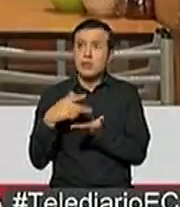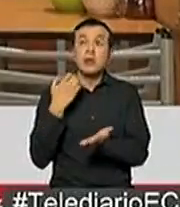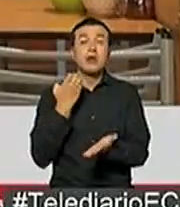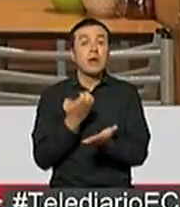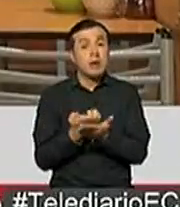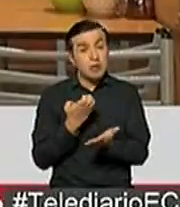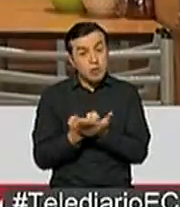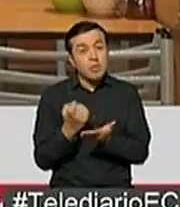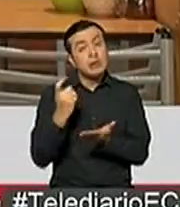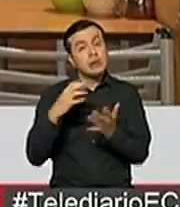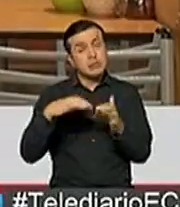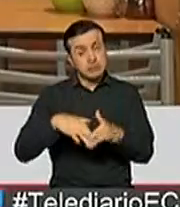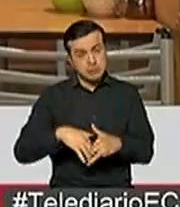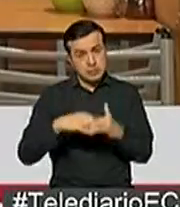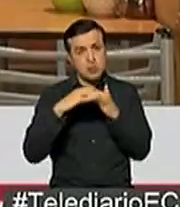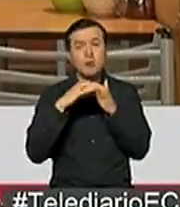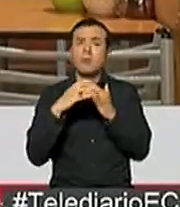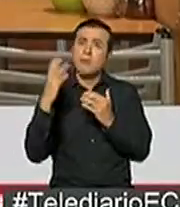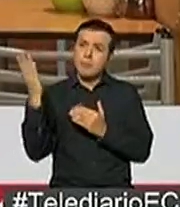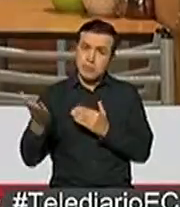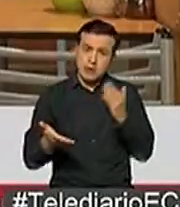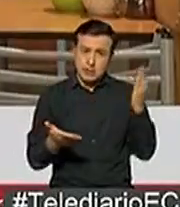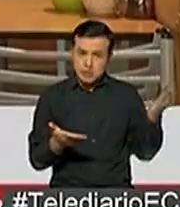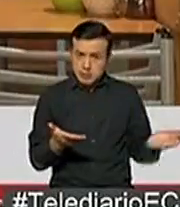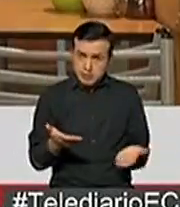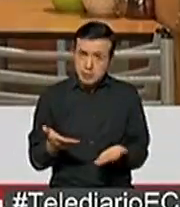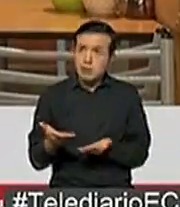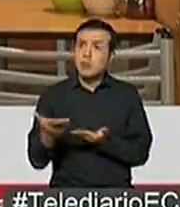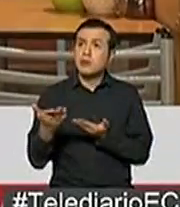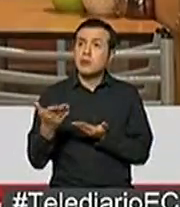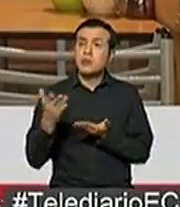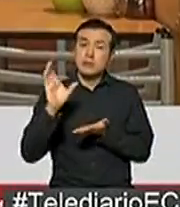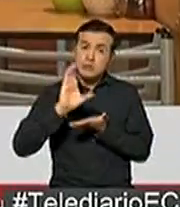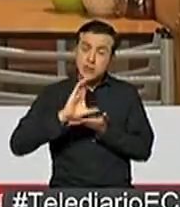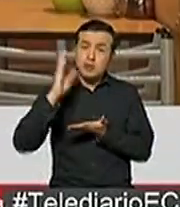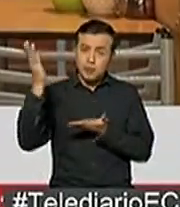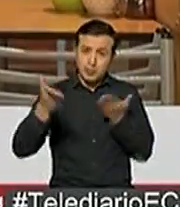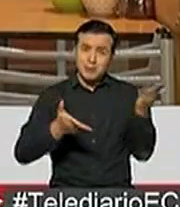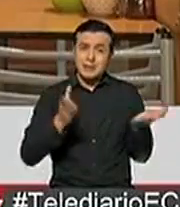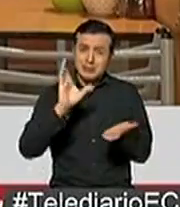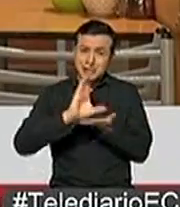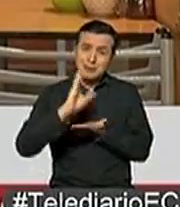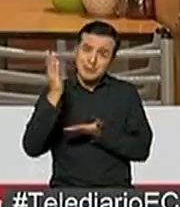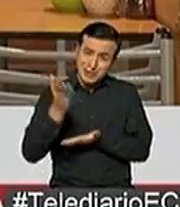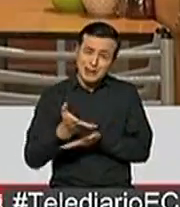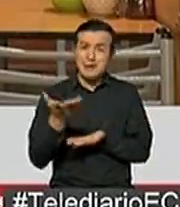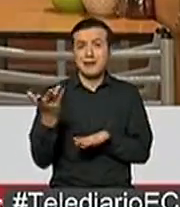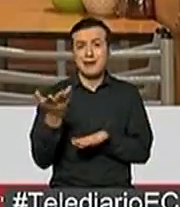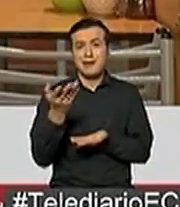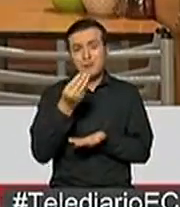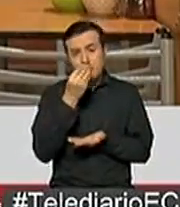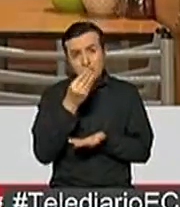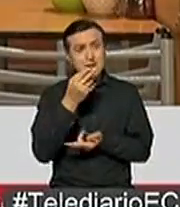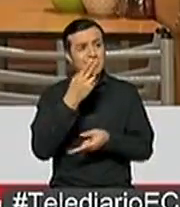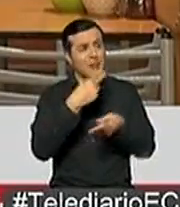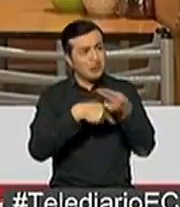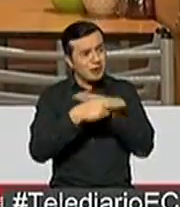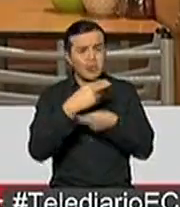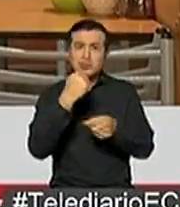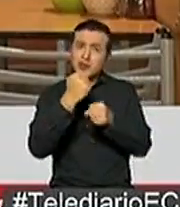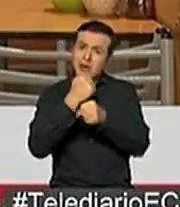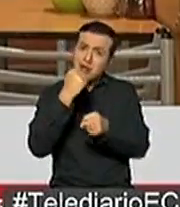sea vengan acá al centro para que así poder nosotros